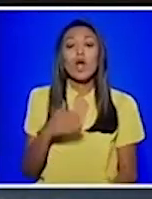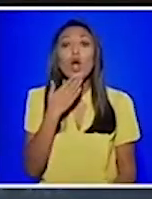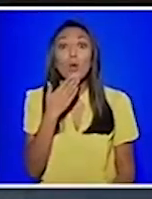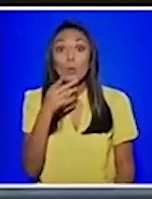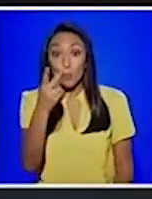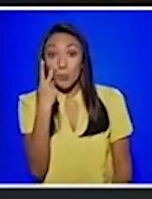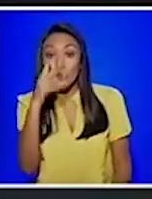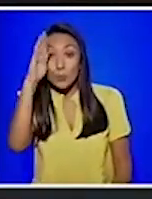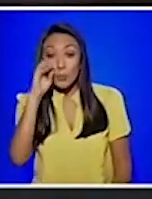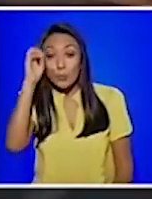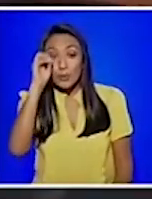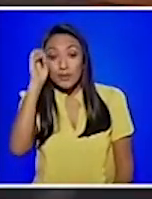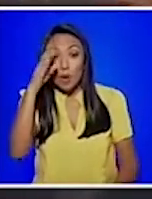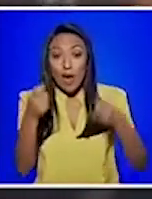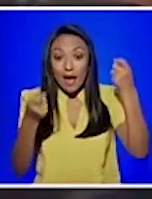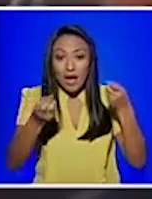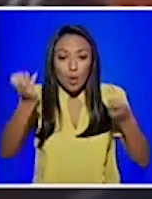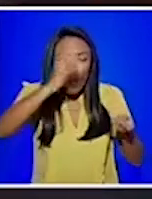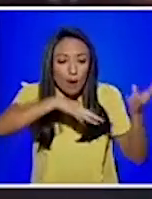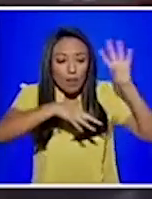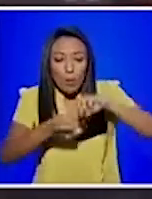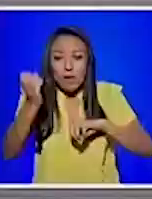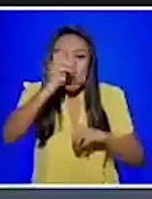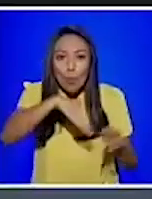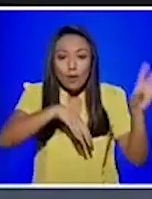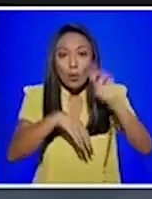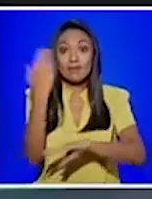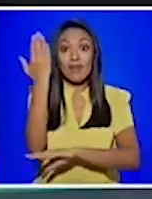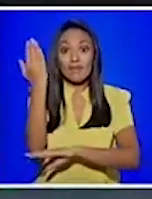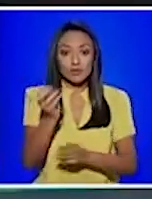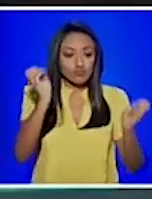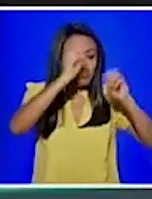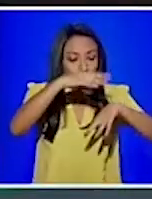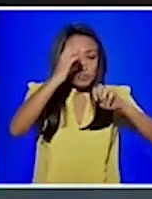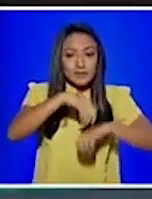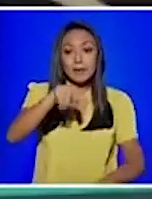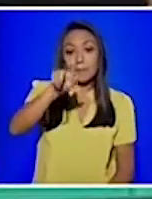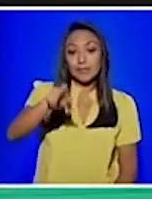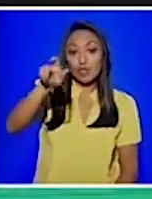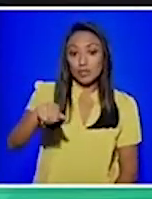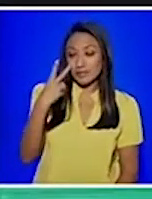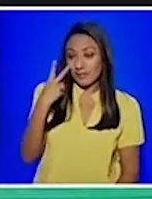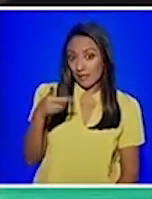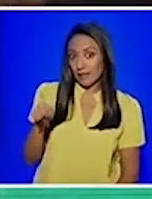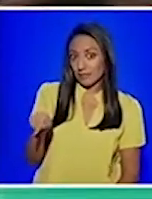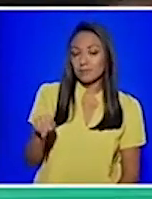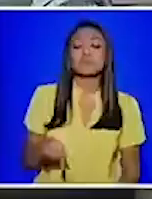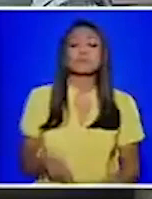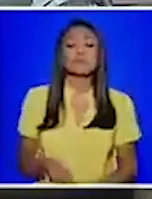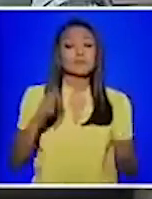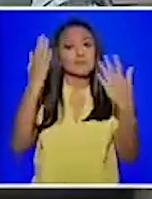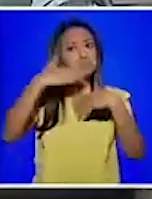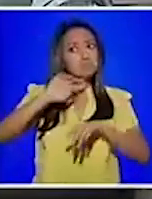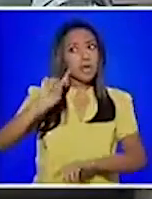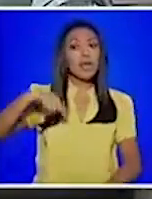el televisor que sacan de la vivienda en esta secuencia se observa a las personas que lo abordaron y luego de eso amanecimos al otro